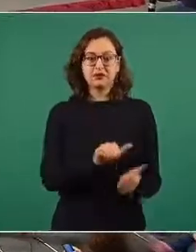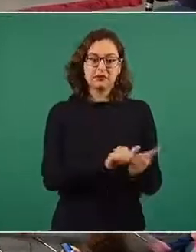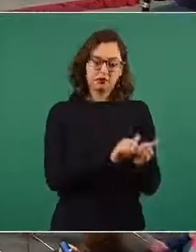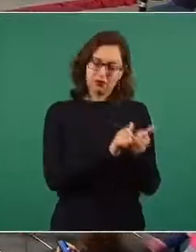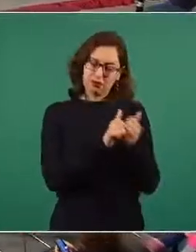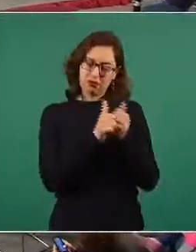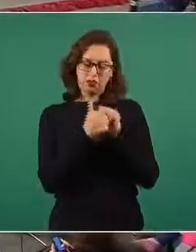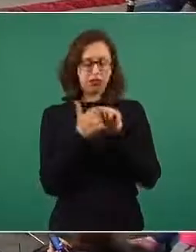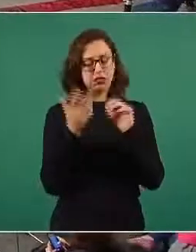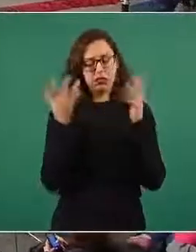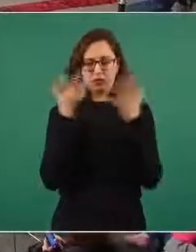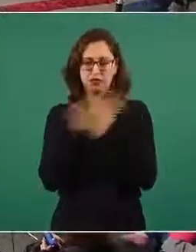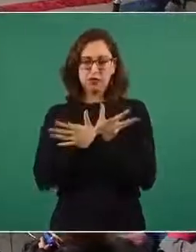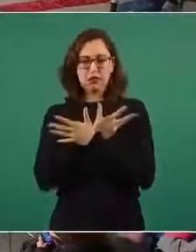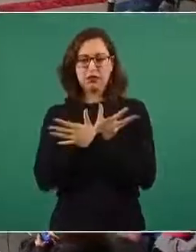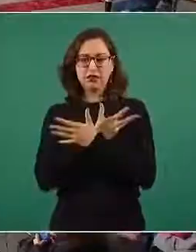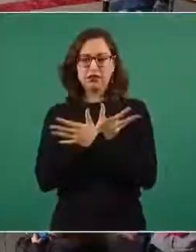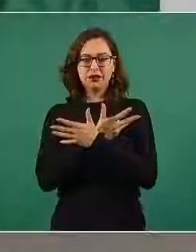cambió.